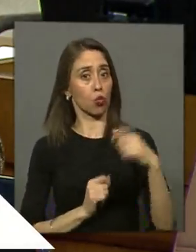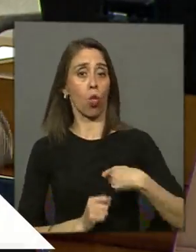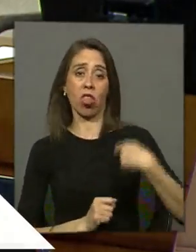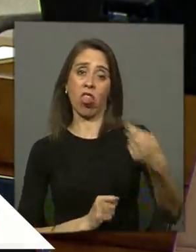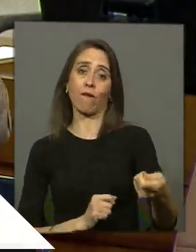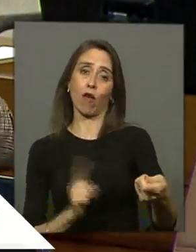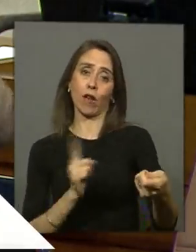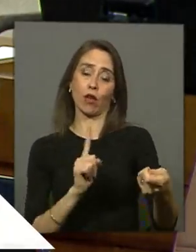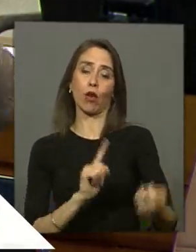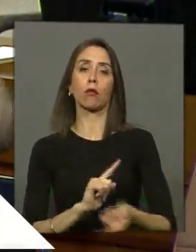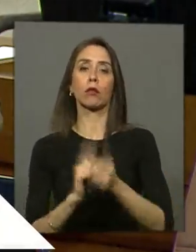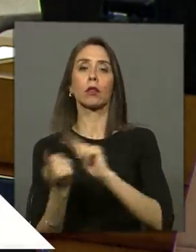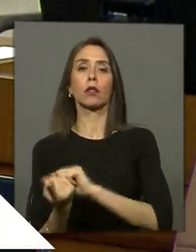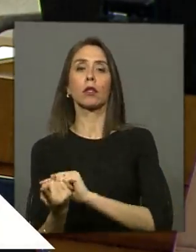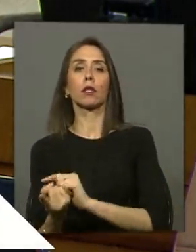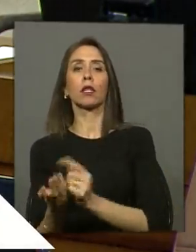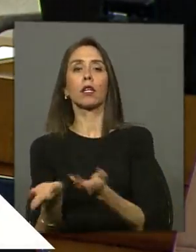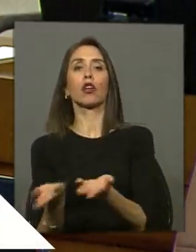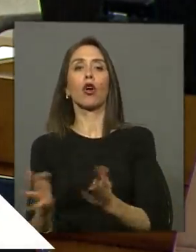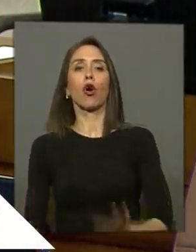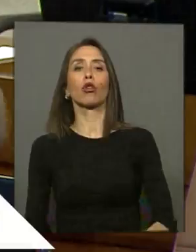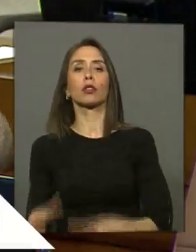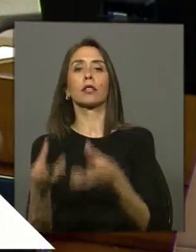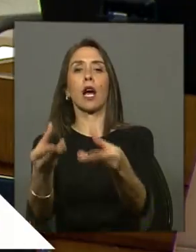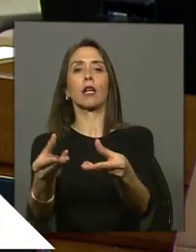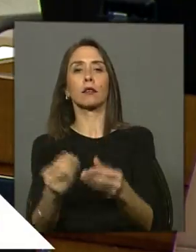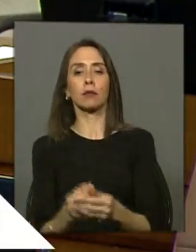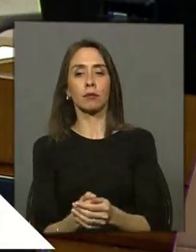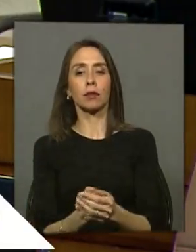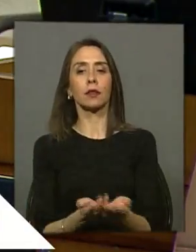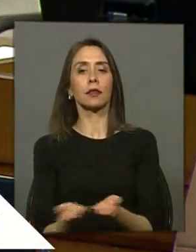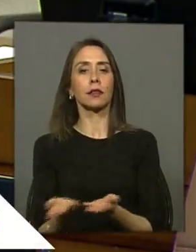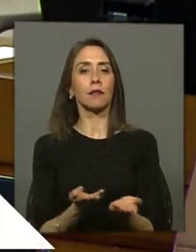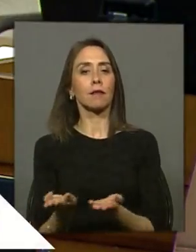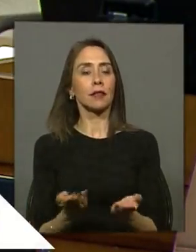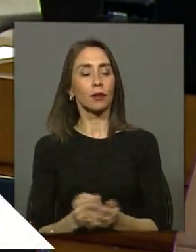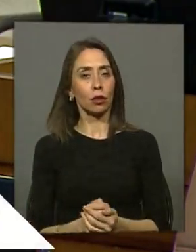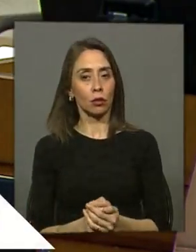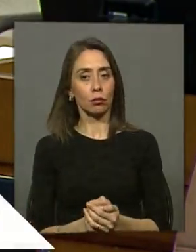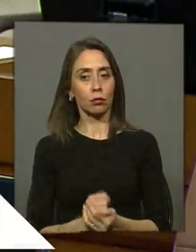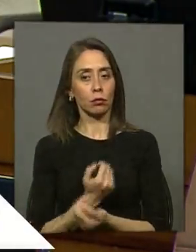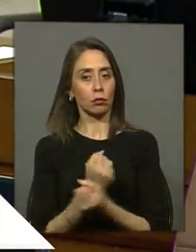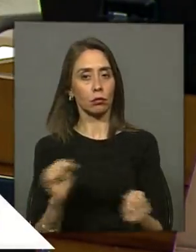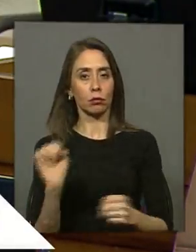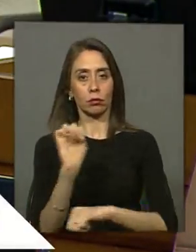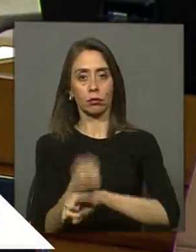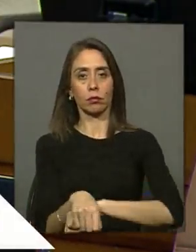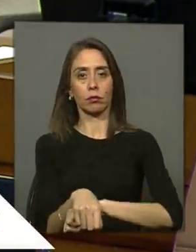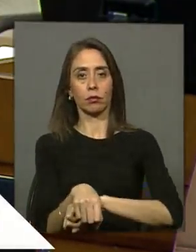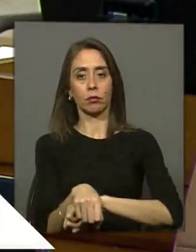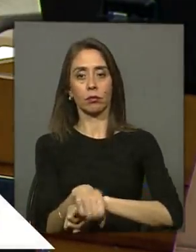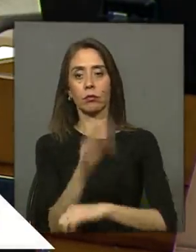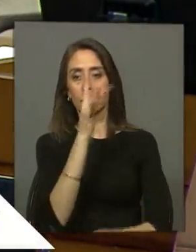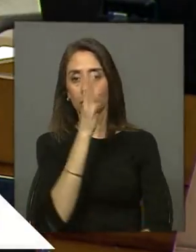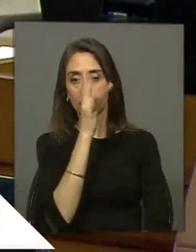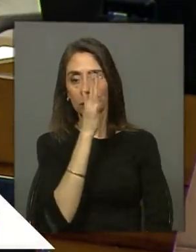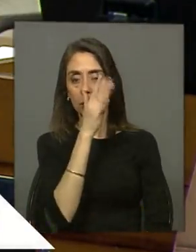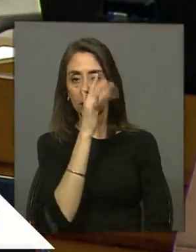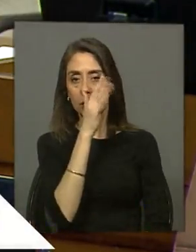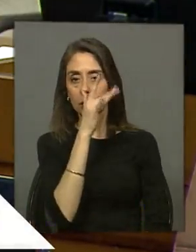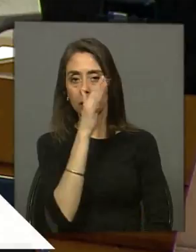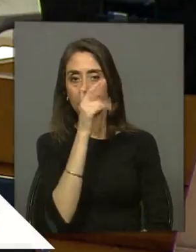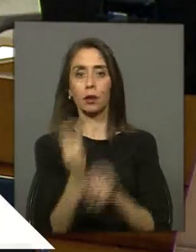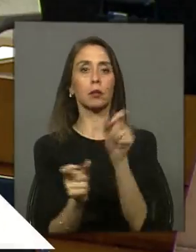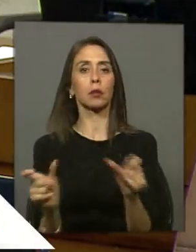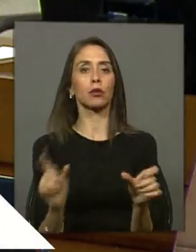y se lo voy a pagar en especies se lo voy a pagar en servicios es inaceptable esta burla hacia los